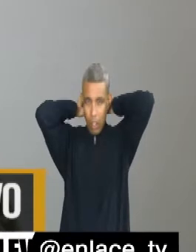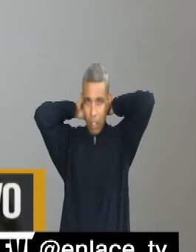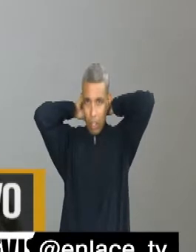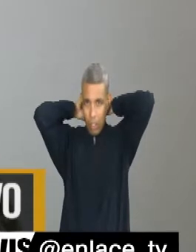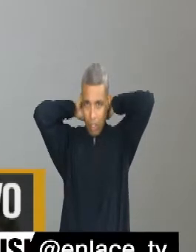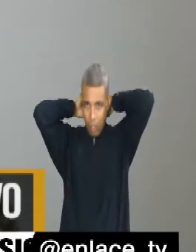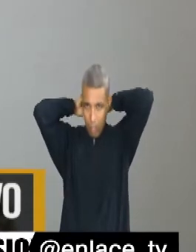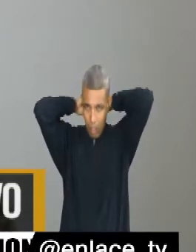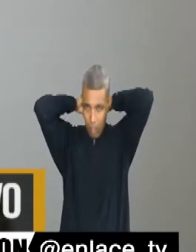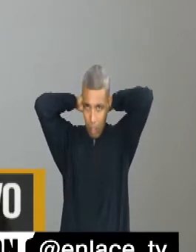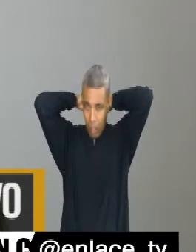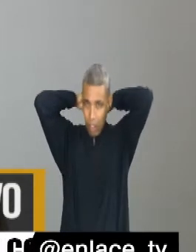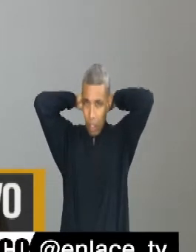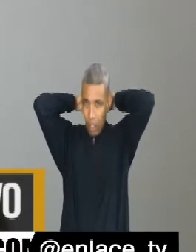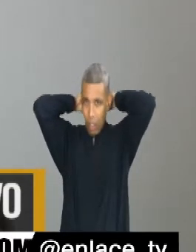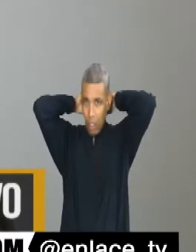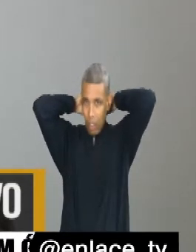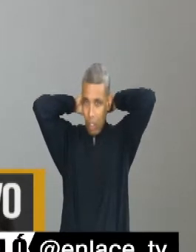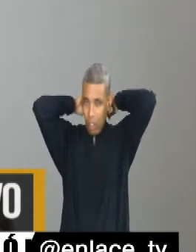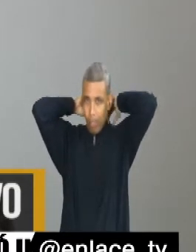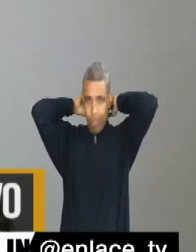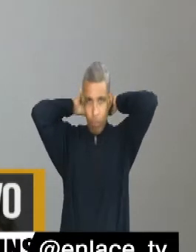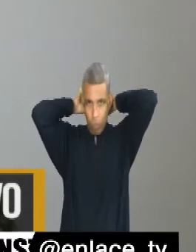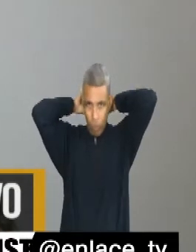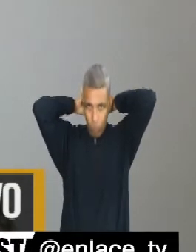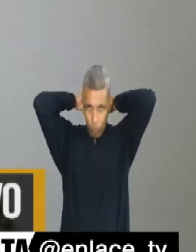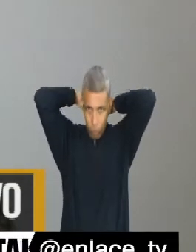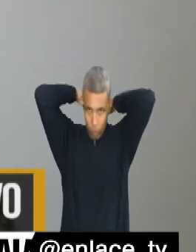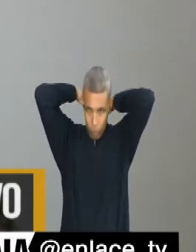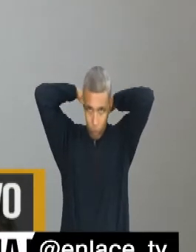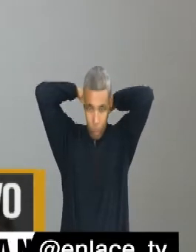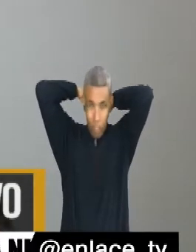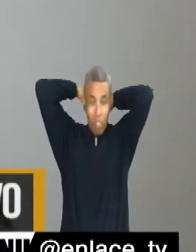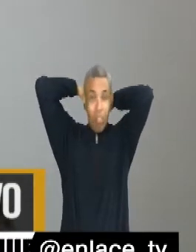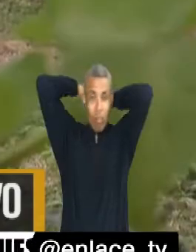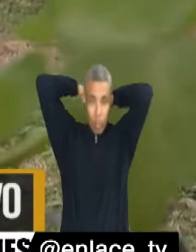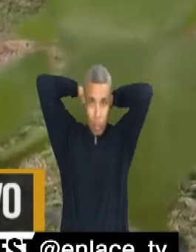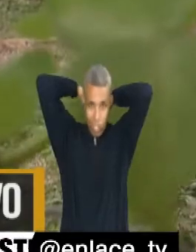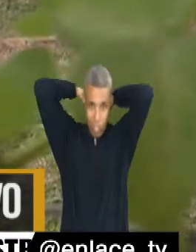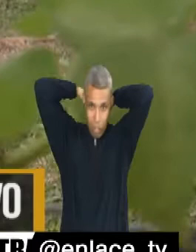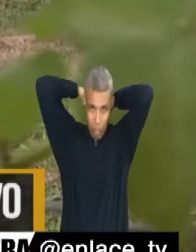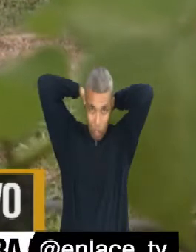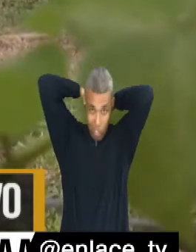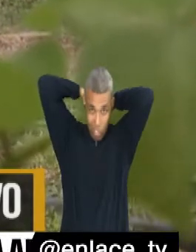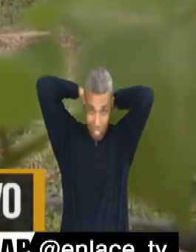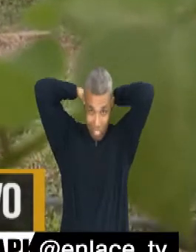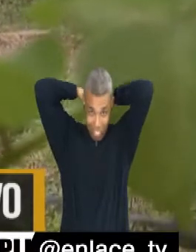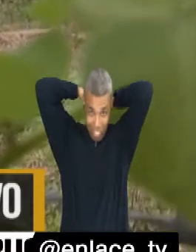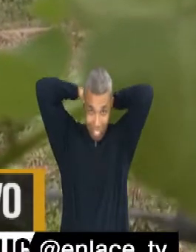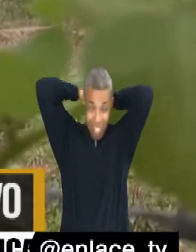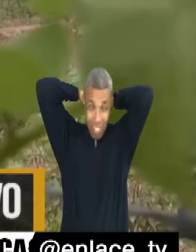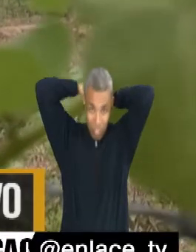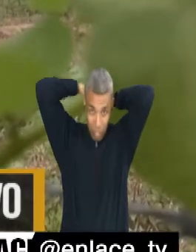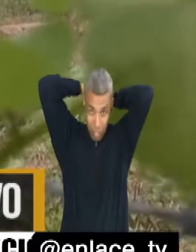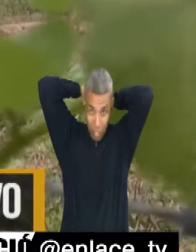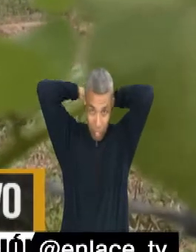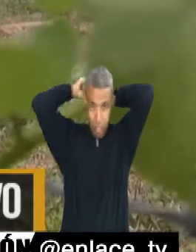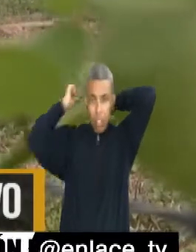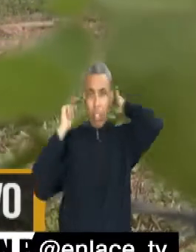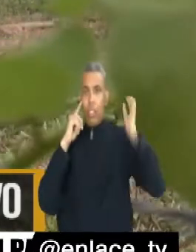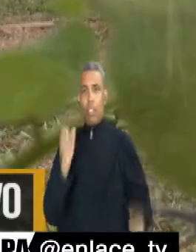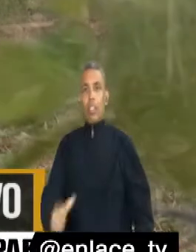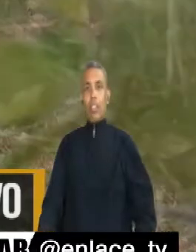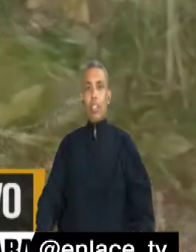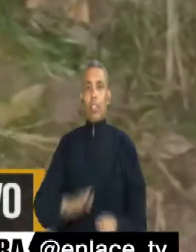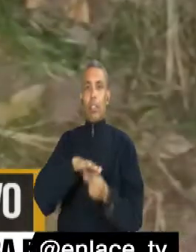a disposición ante autoridad competente por porte y tráfico de estupefacientes. Asimismo, en el barrio San Martín, sector de la comuna 7 de